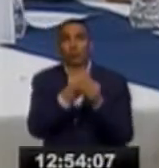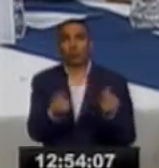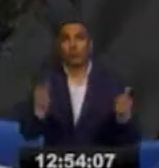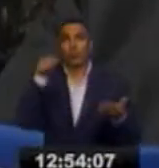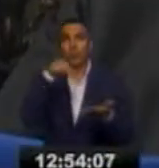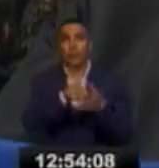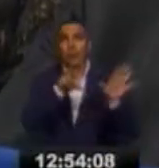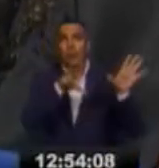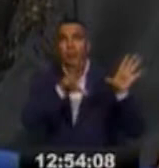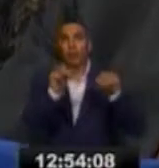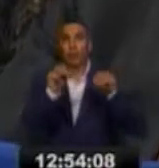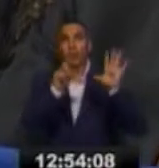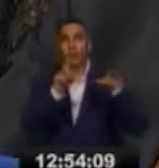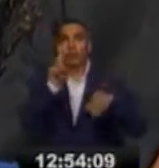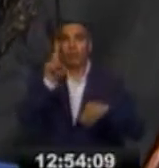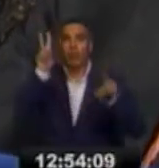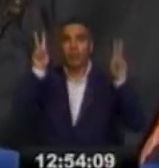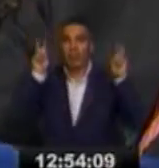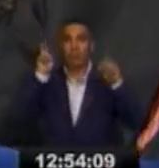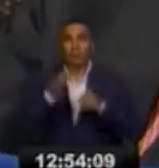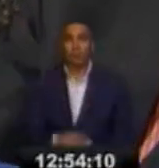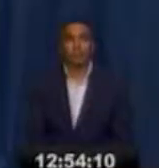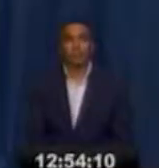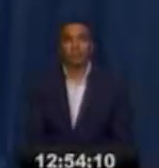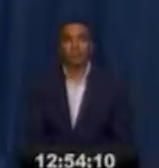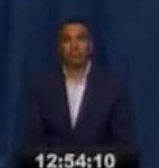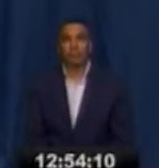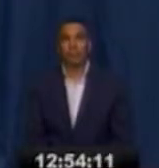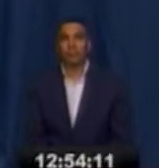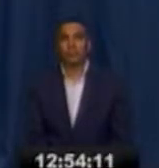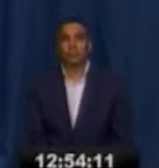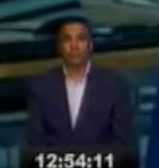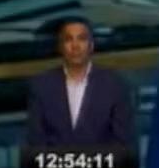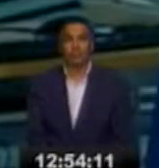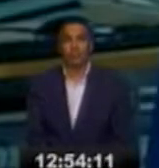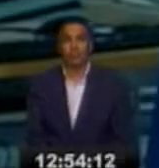1.861 casos. Walter Villarreal, TC Televisión.